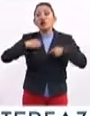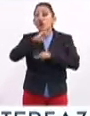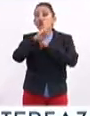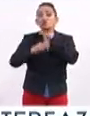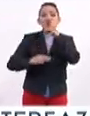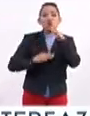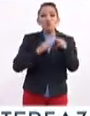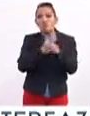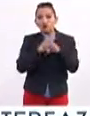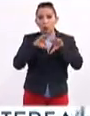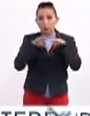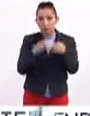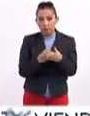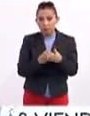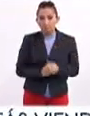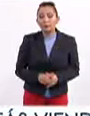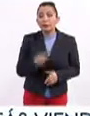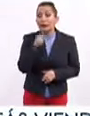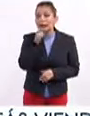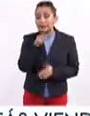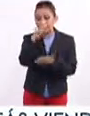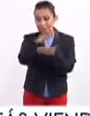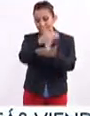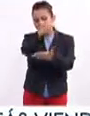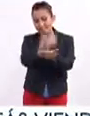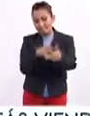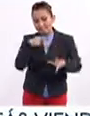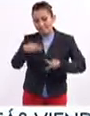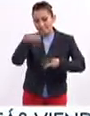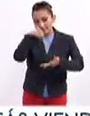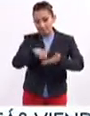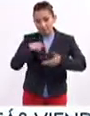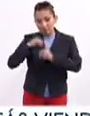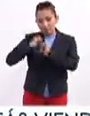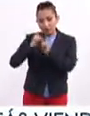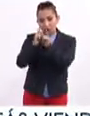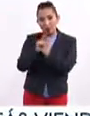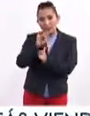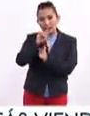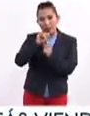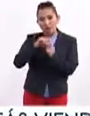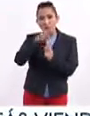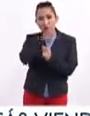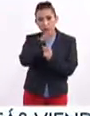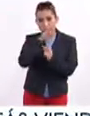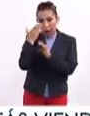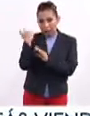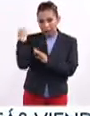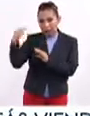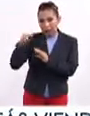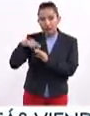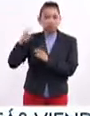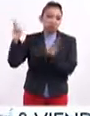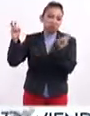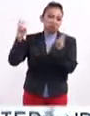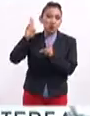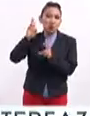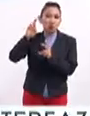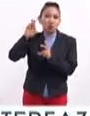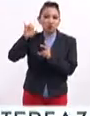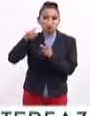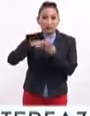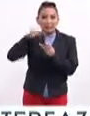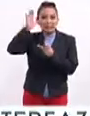de todas las partes del mundo. Así, el documento elaborado por la delegación de Líbano, Rusia, que en ese momento era conocido como la